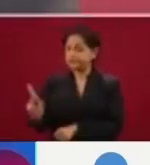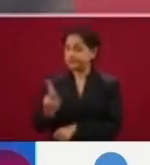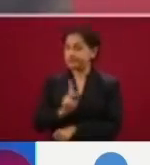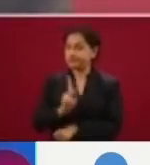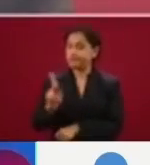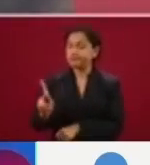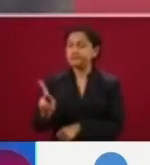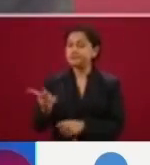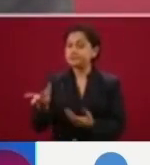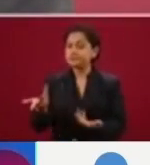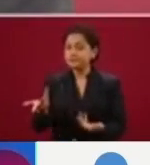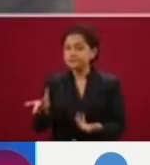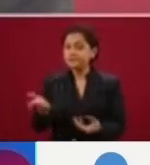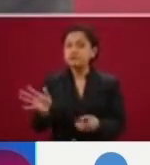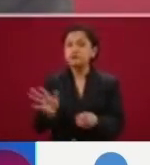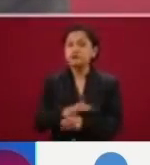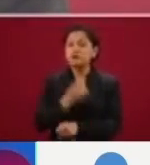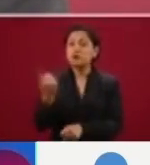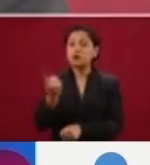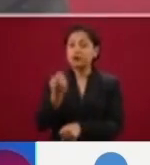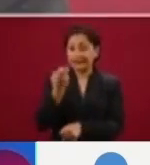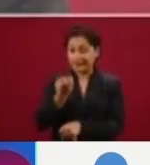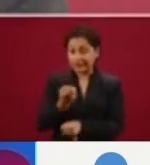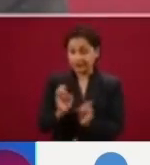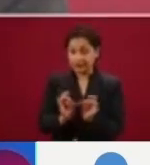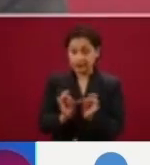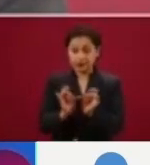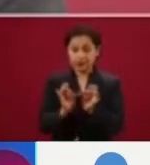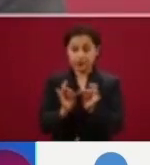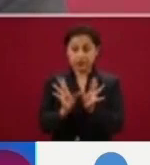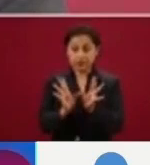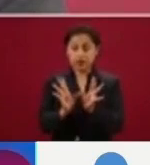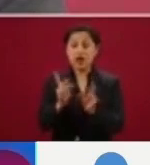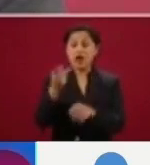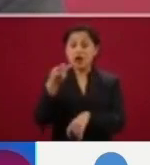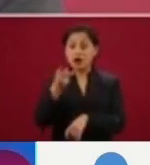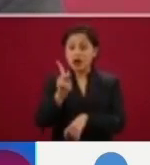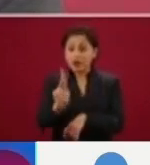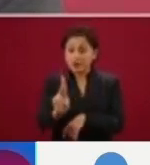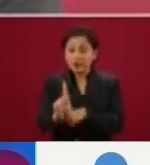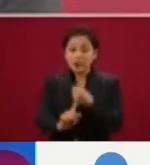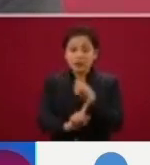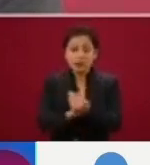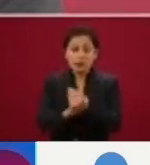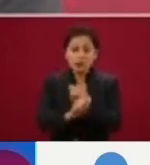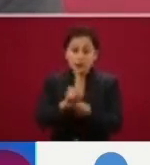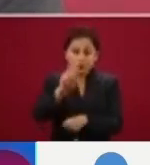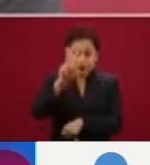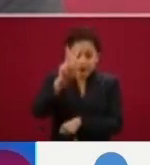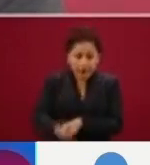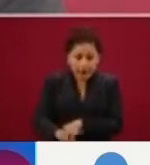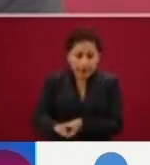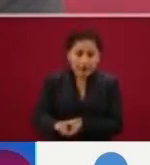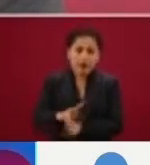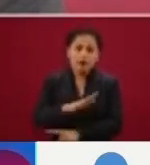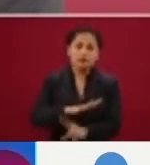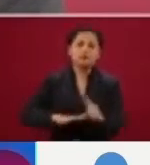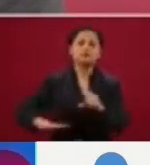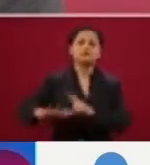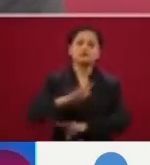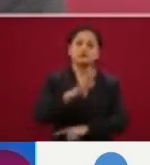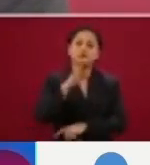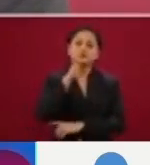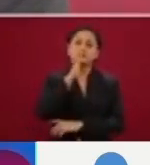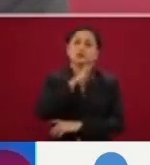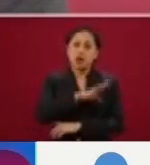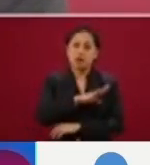Son hechos que muestran el grado de descomposición social al que se